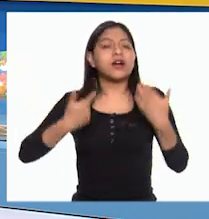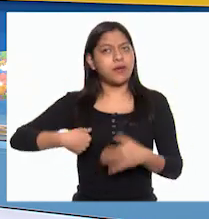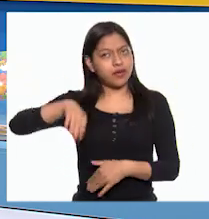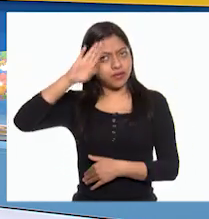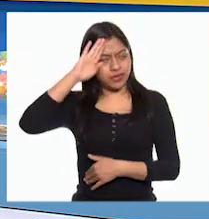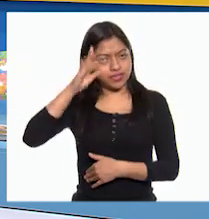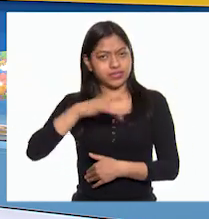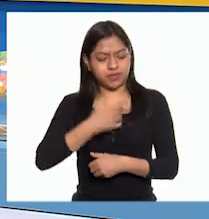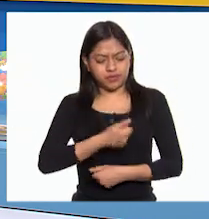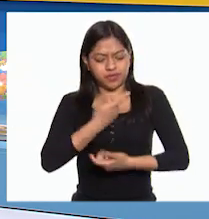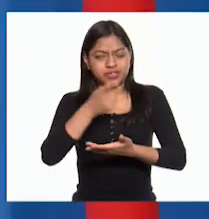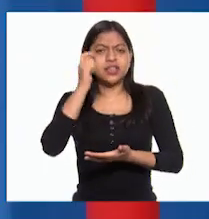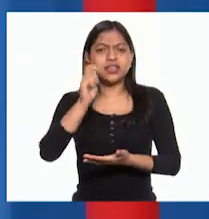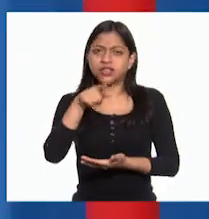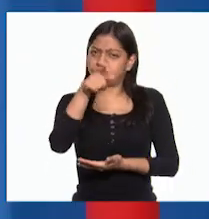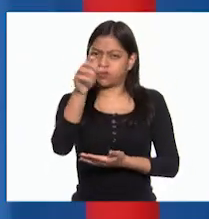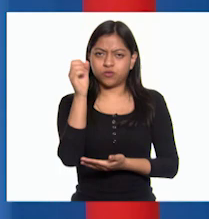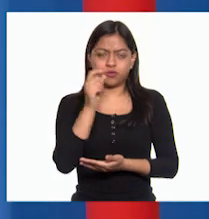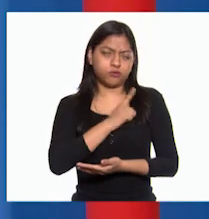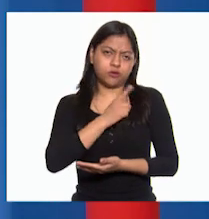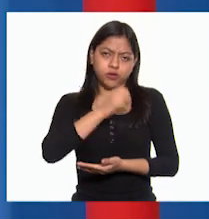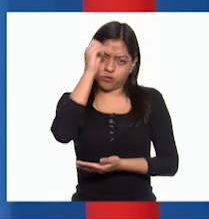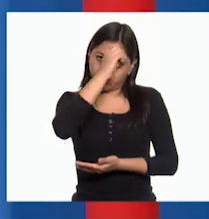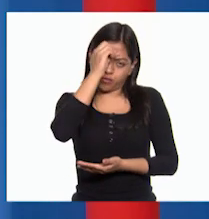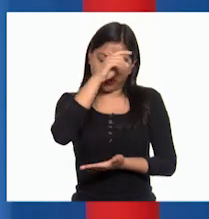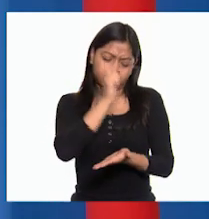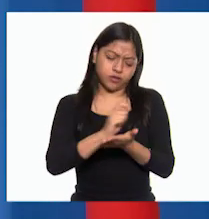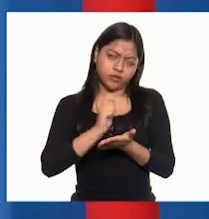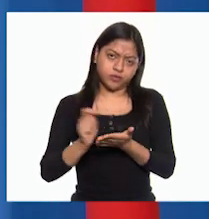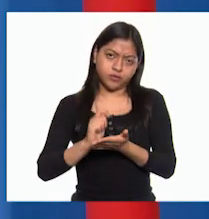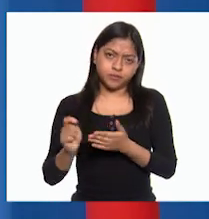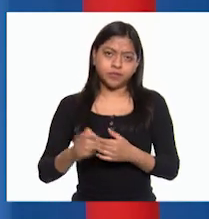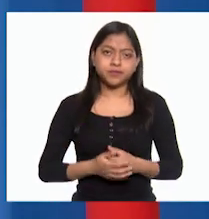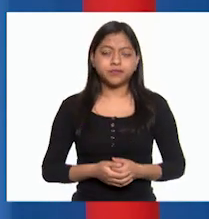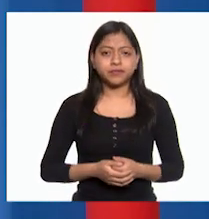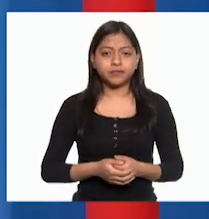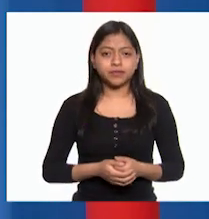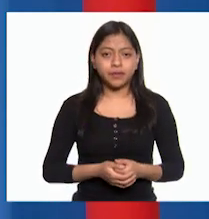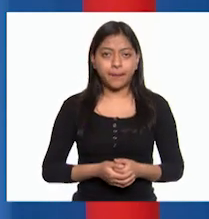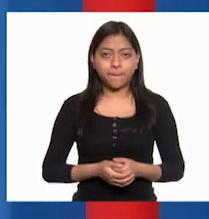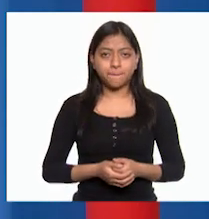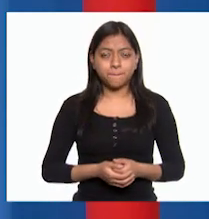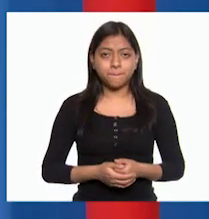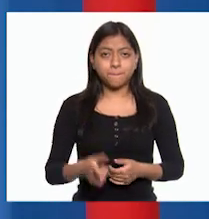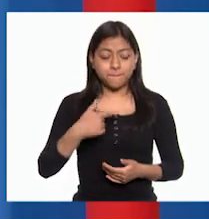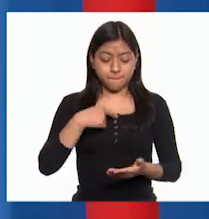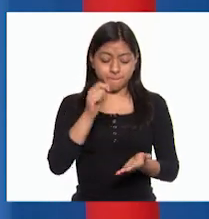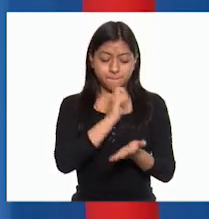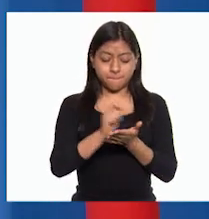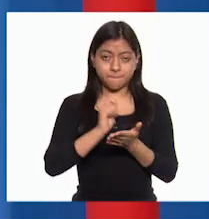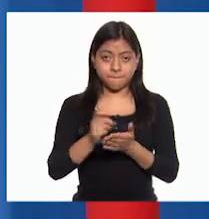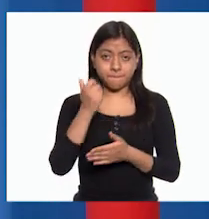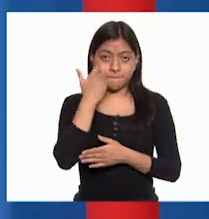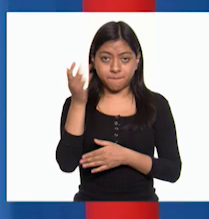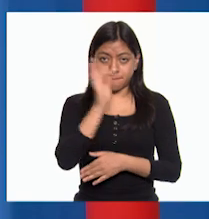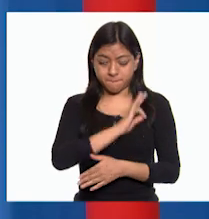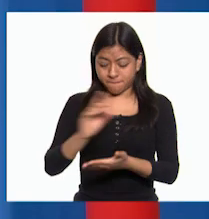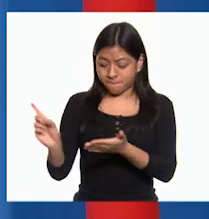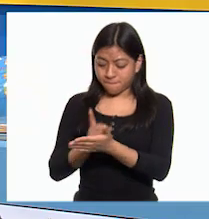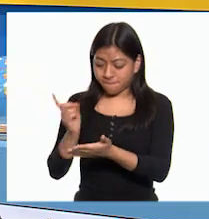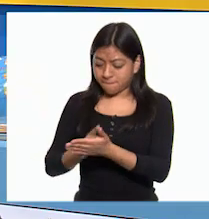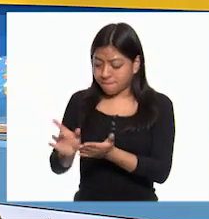definición personal. Muy bien, y para la construcción de nuestro concepto, ¿podemos recurrir a la definición ofrecida por el diccionario,